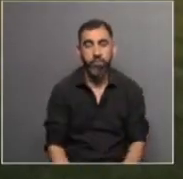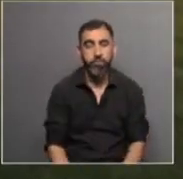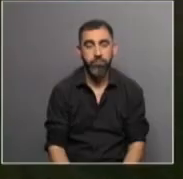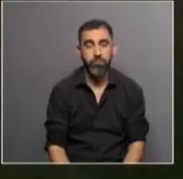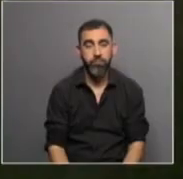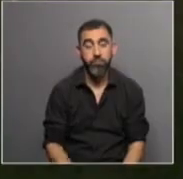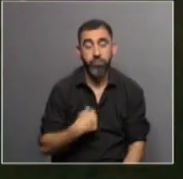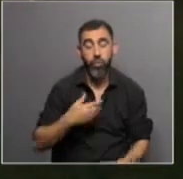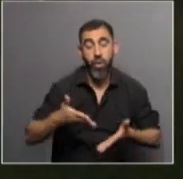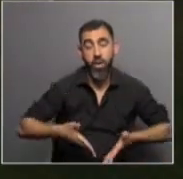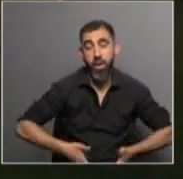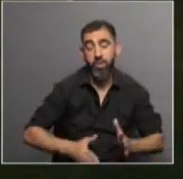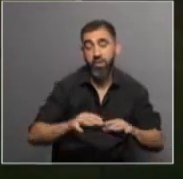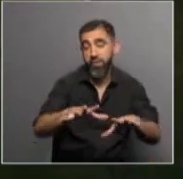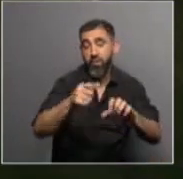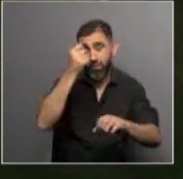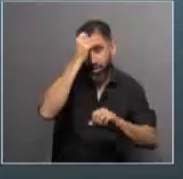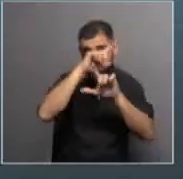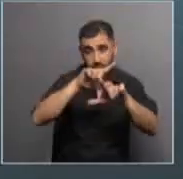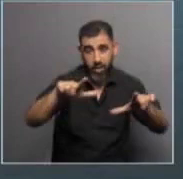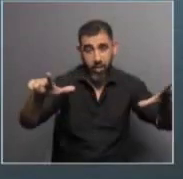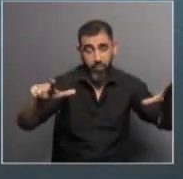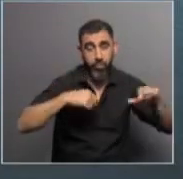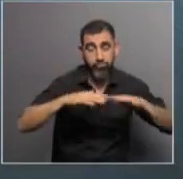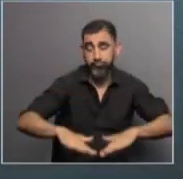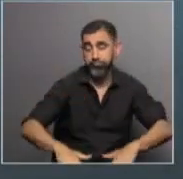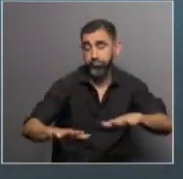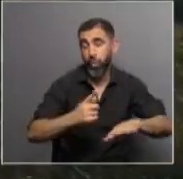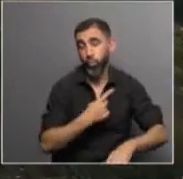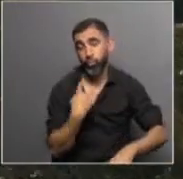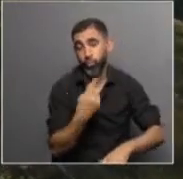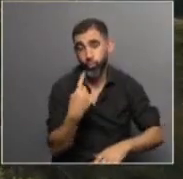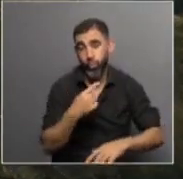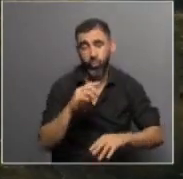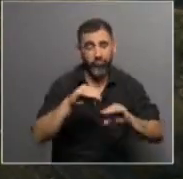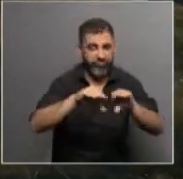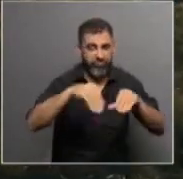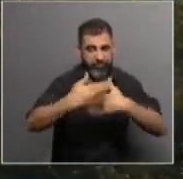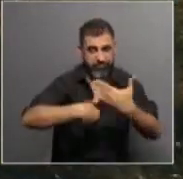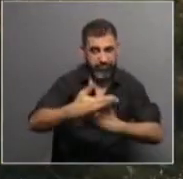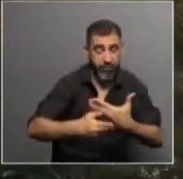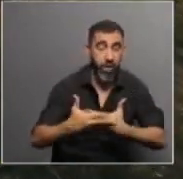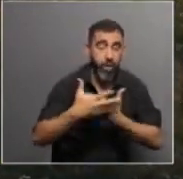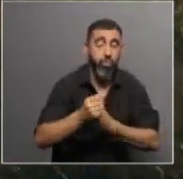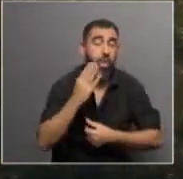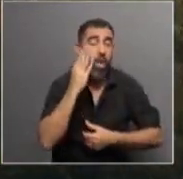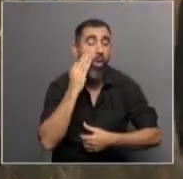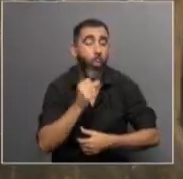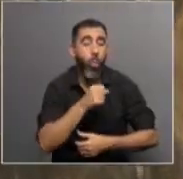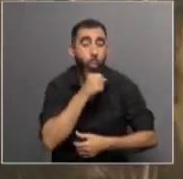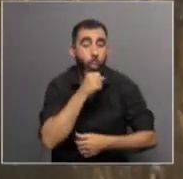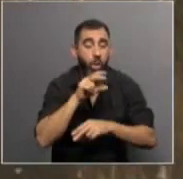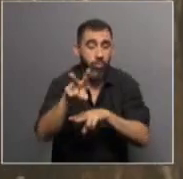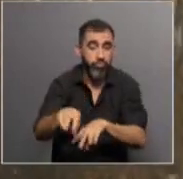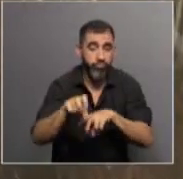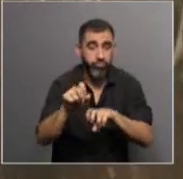Desde que nací, vivía en el campo mismo. Y me crié solo, como quien dice, revolcándome en el barro, Ayudaba a mis abuelos en la quinta,